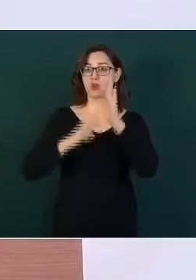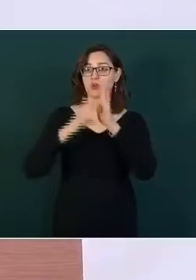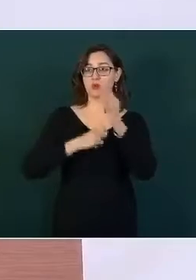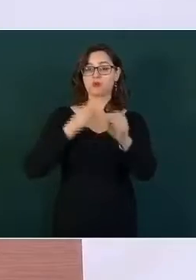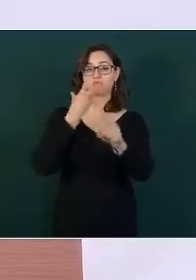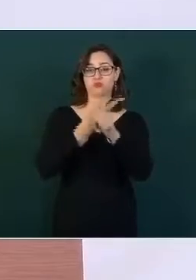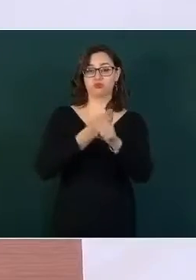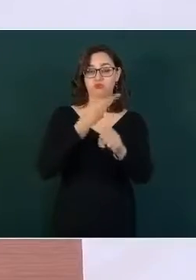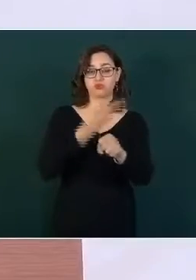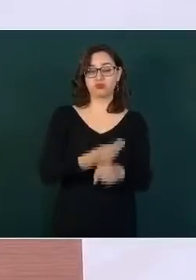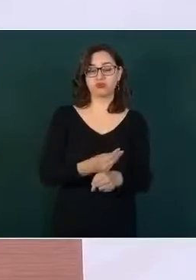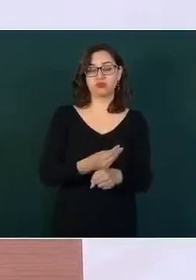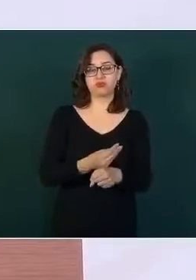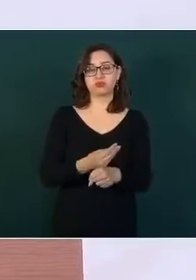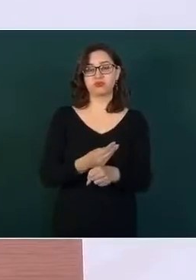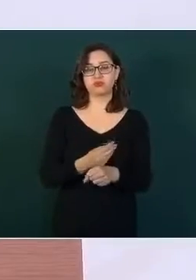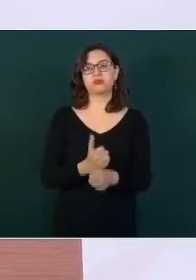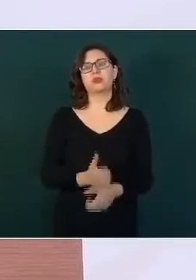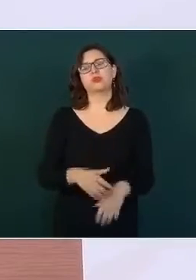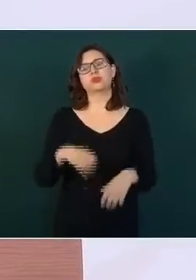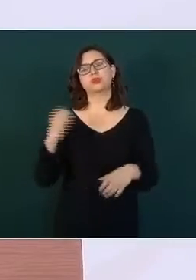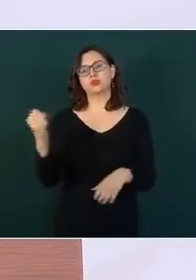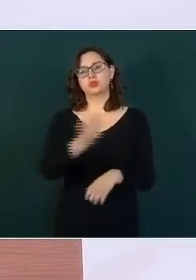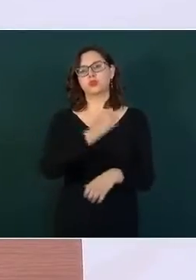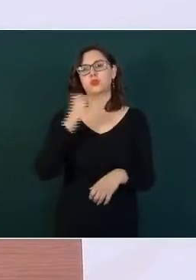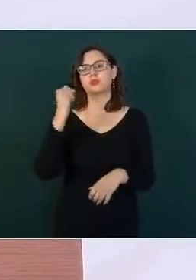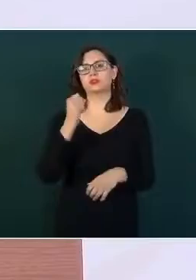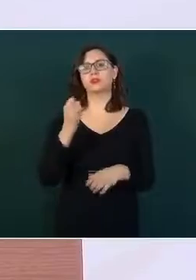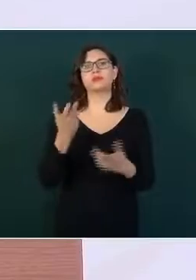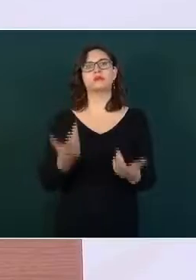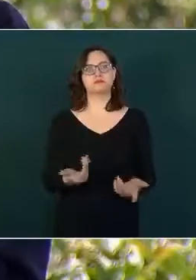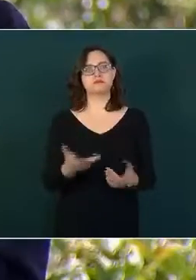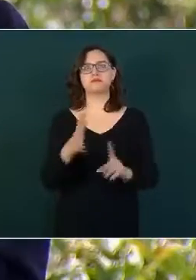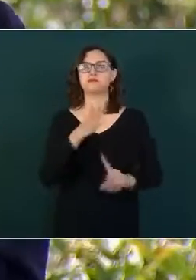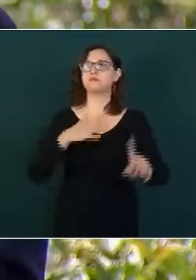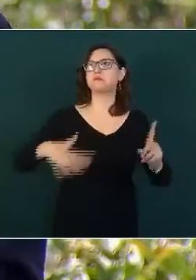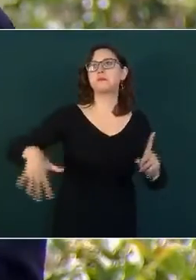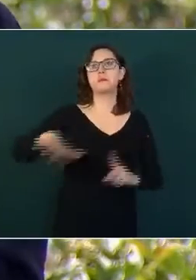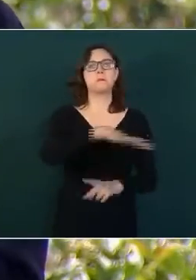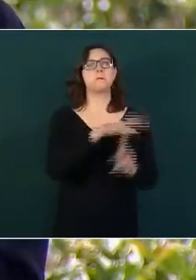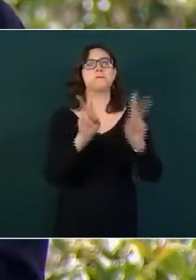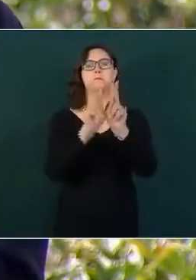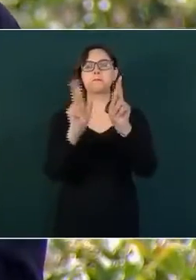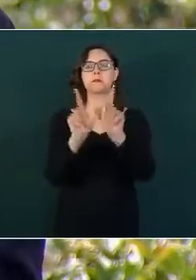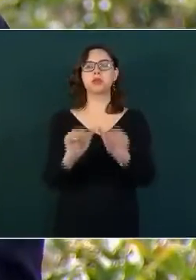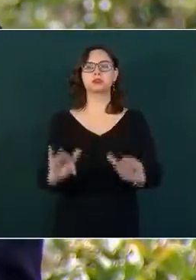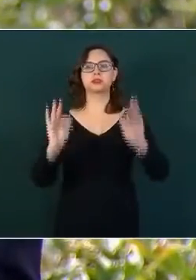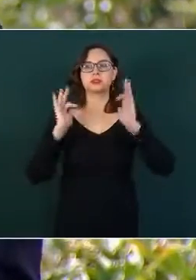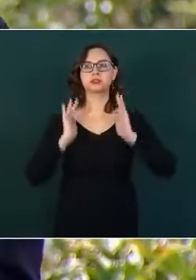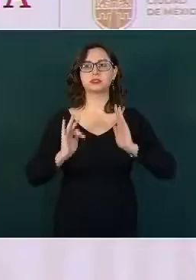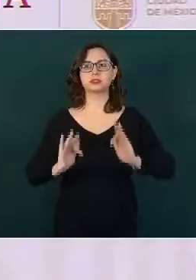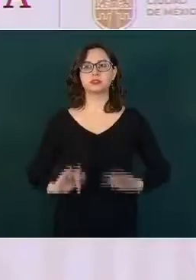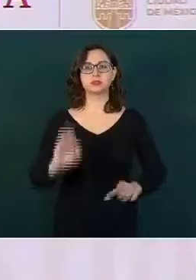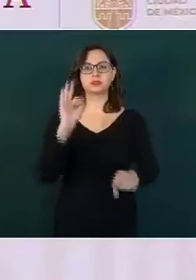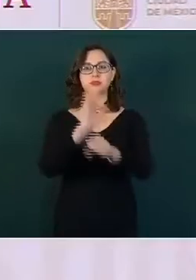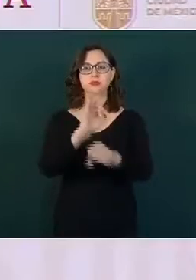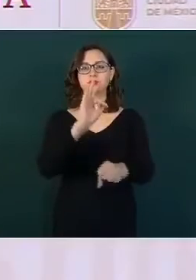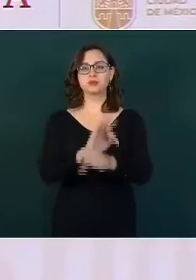podemos apoyarnos para garantizar la paz, la tranquilidad, la protección de los